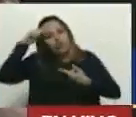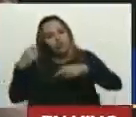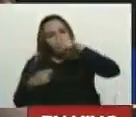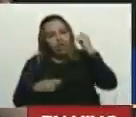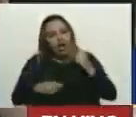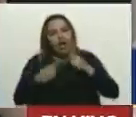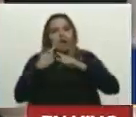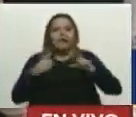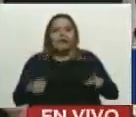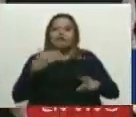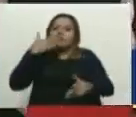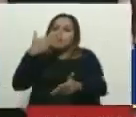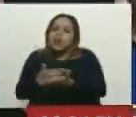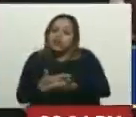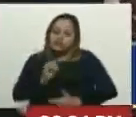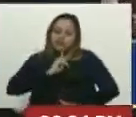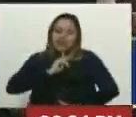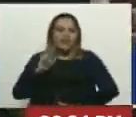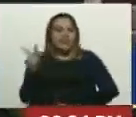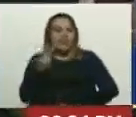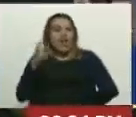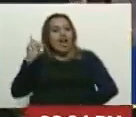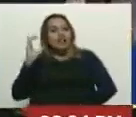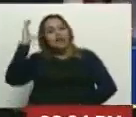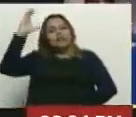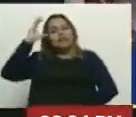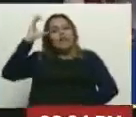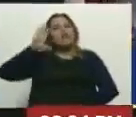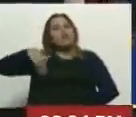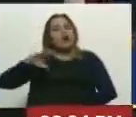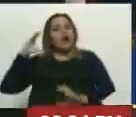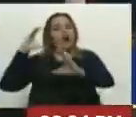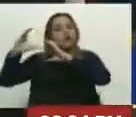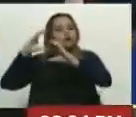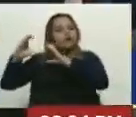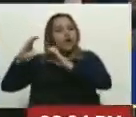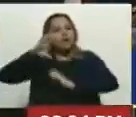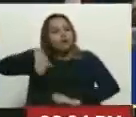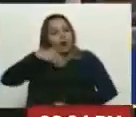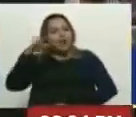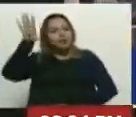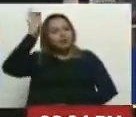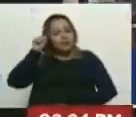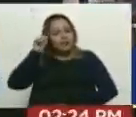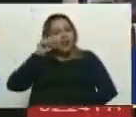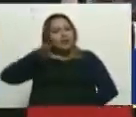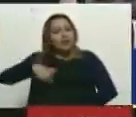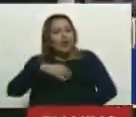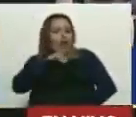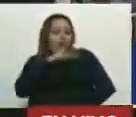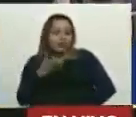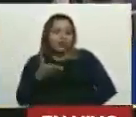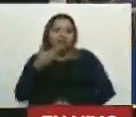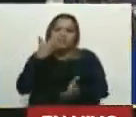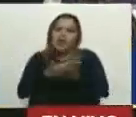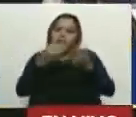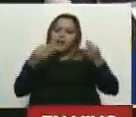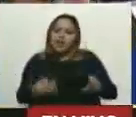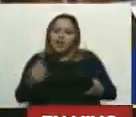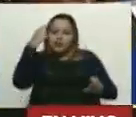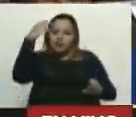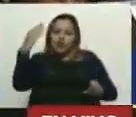ser venezolanos tenemos esta capacidad de poder comunicarnos, de poder entender y de poder hablar. Y gracias de verdad, Dios los bendiga